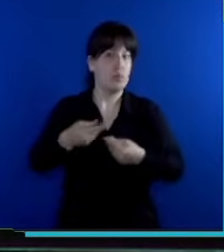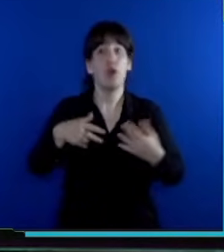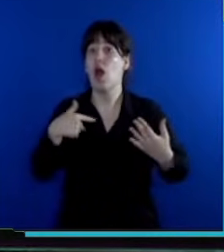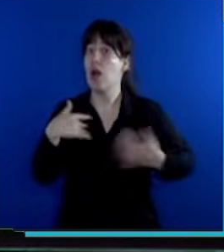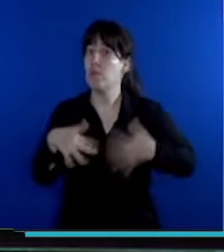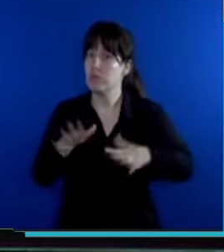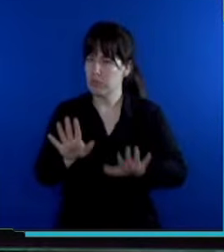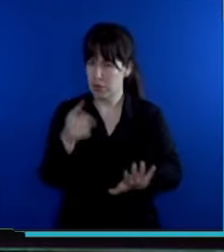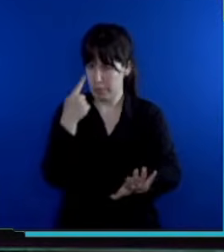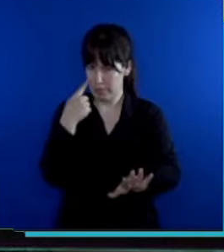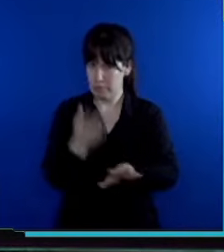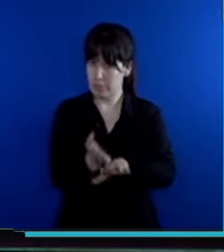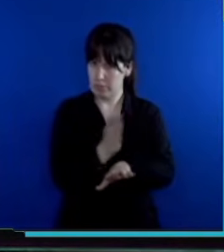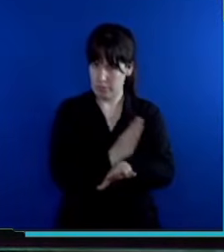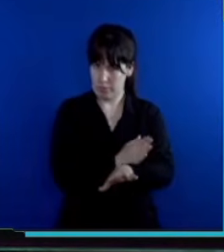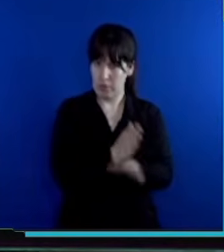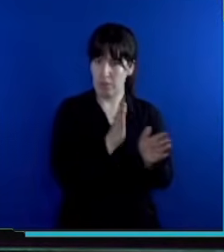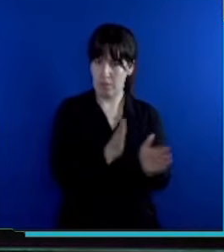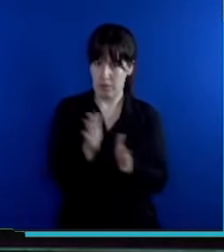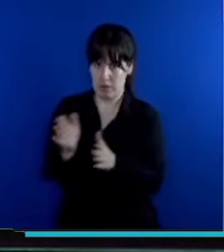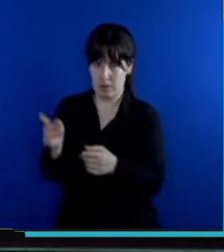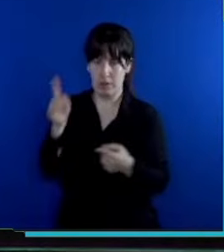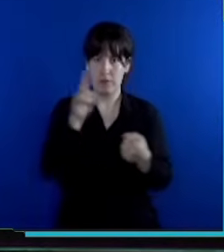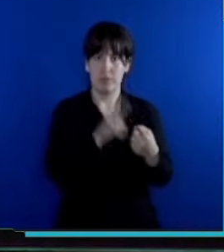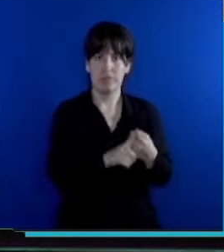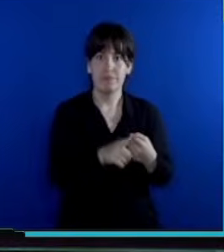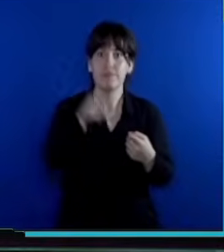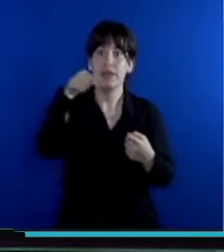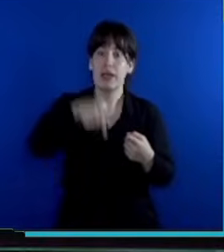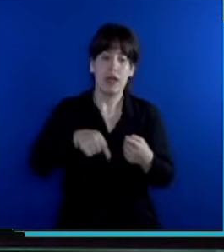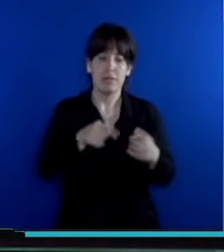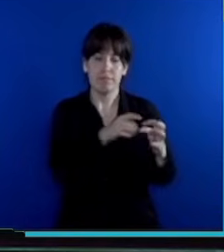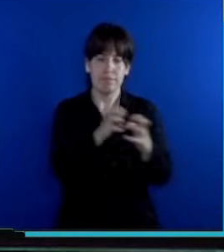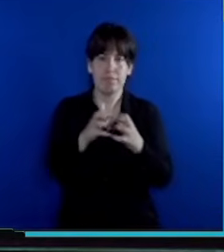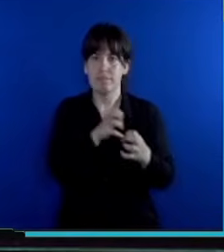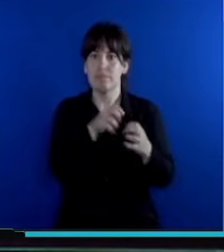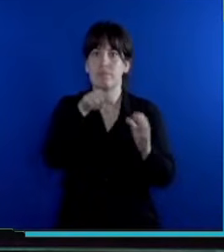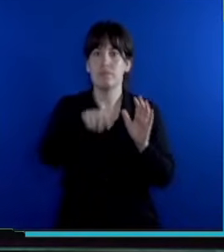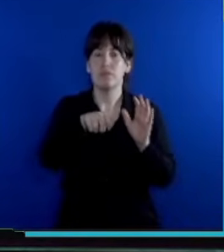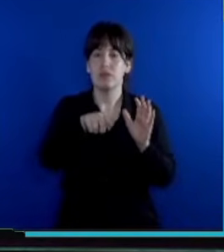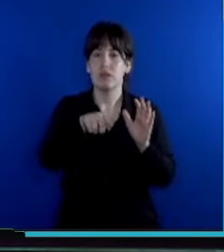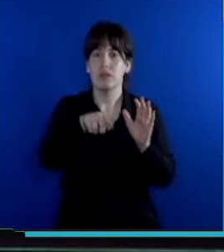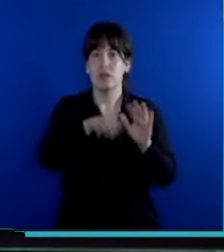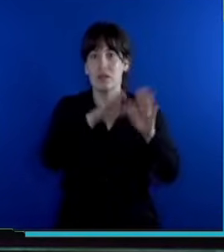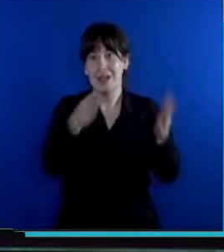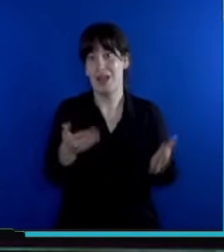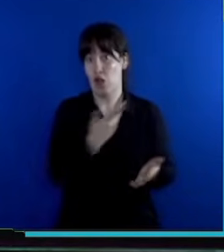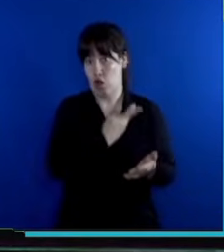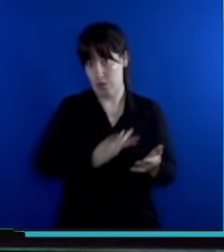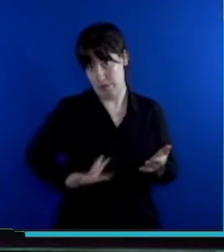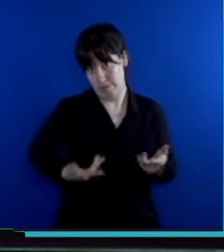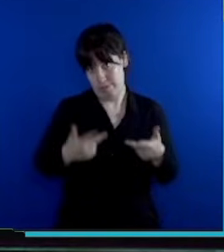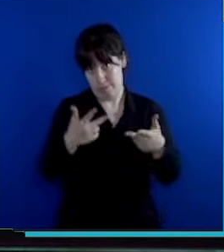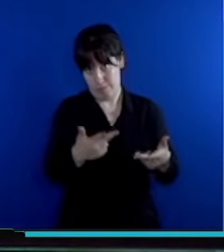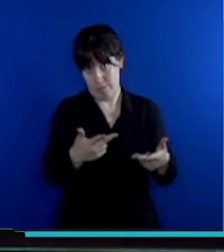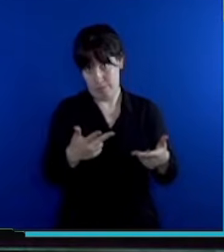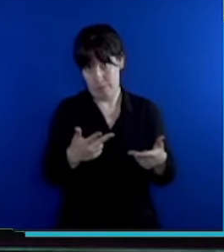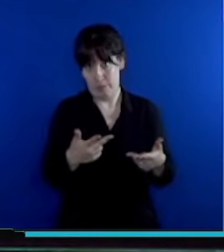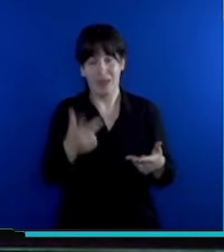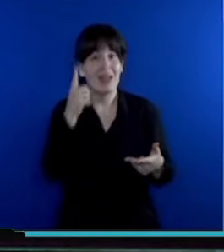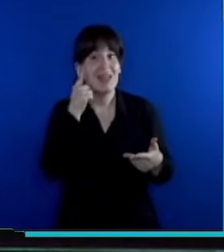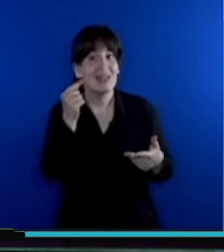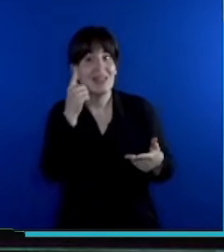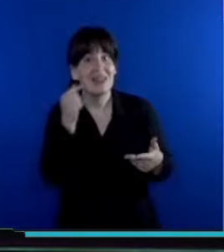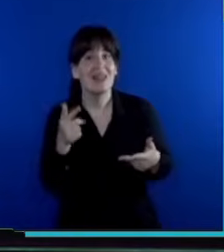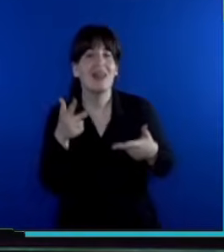vamos por partes. En el mensaje a la legislatura que nos dedica el gobernador, Kicillof